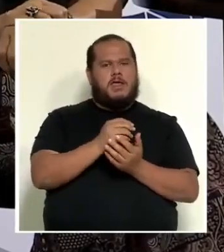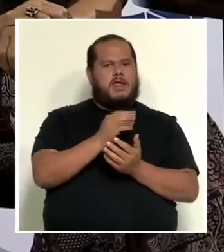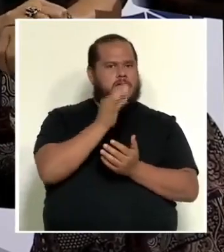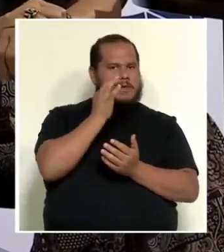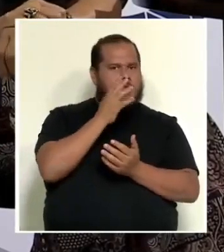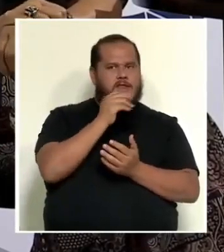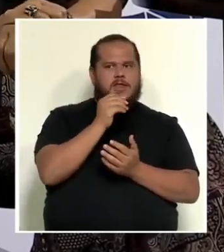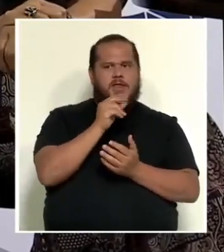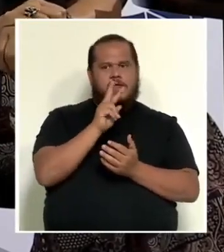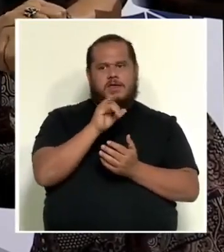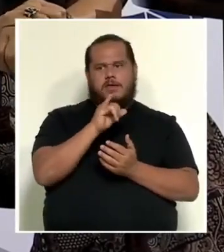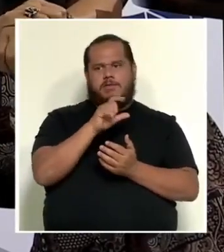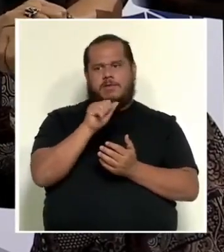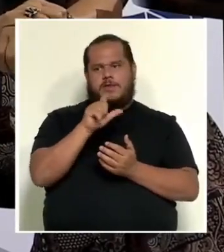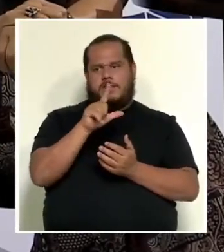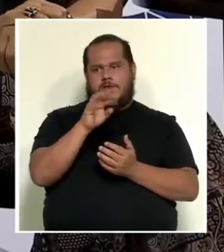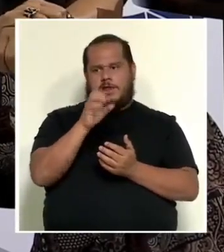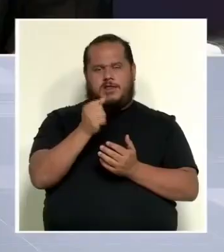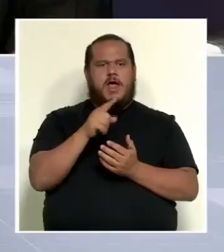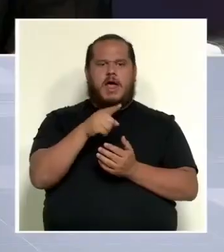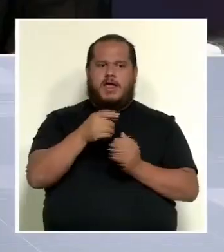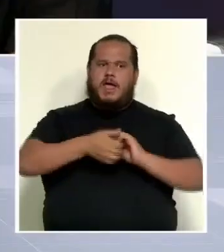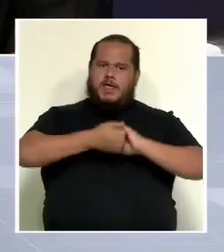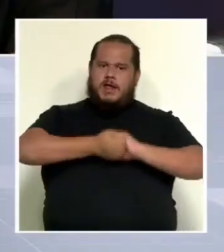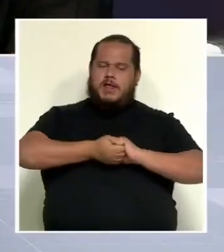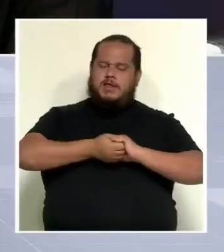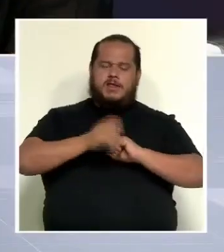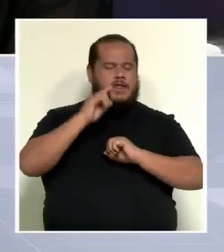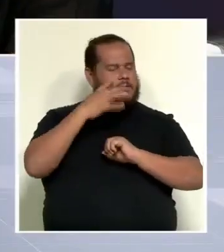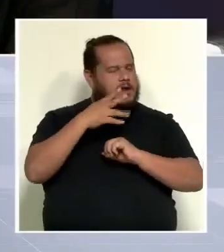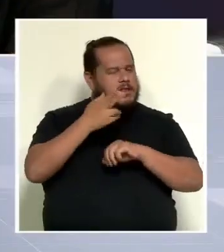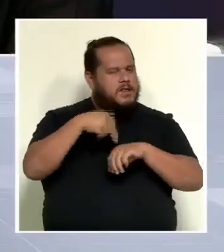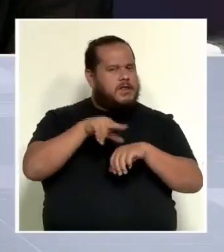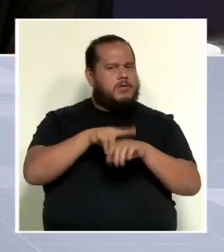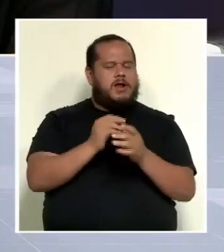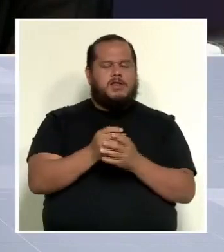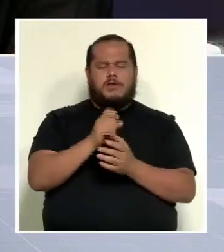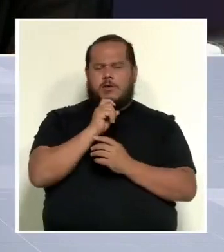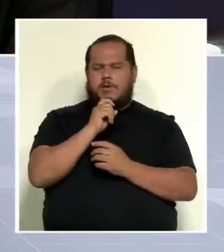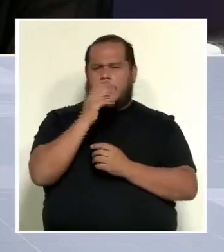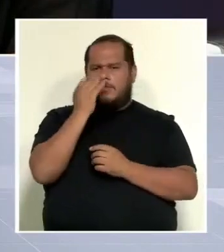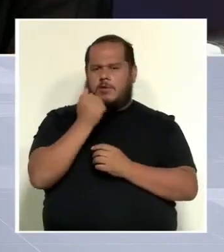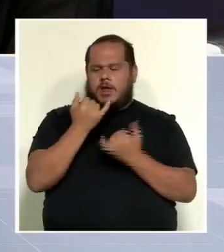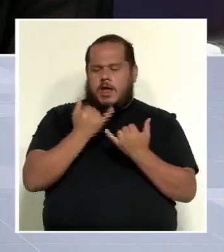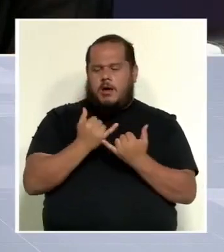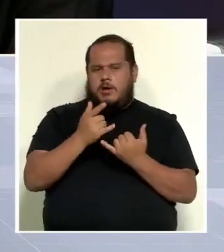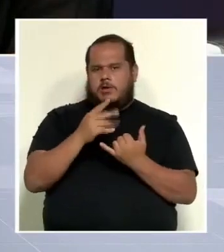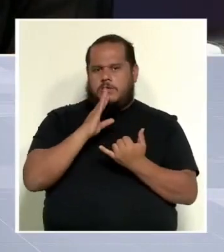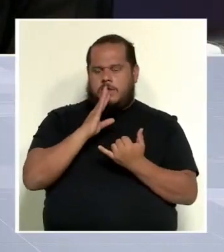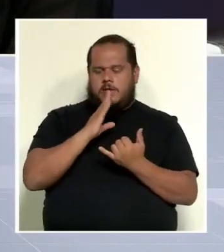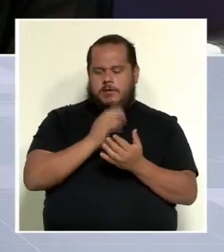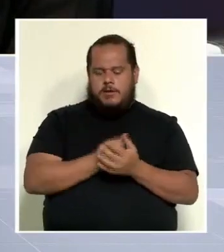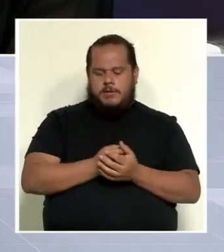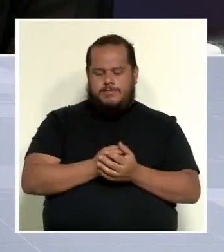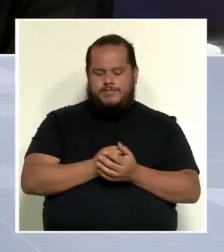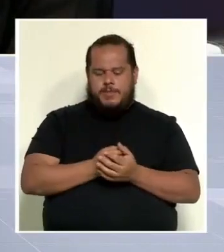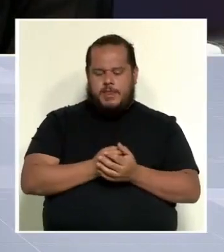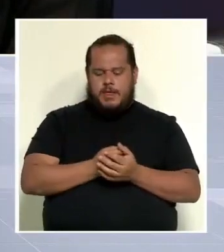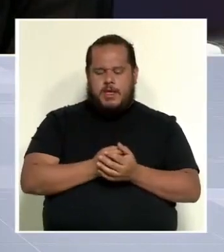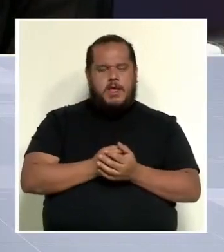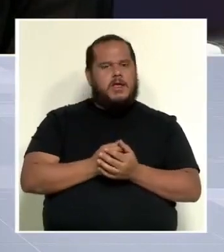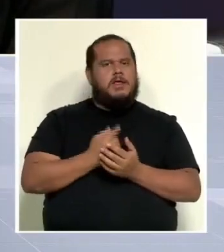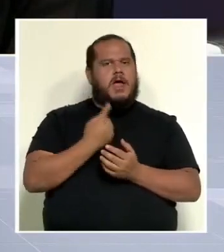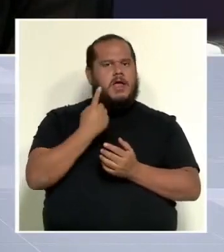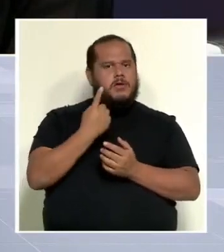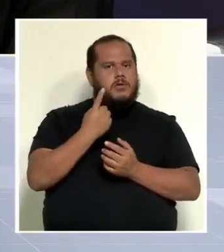hay alianzas que parecerían ser naturales. Complicadas, porque ahora que ustedes lo hablaban, yo digo que hay un